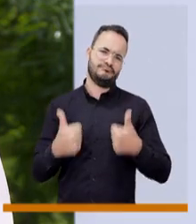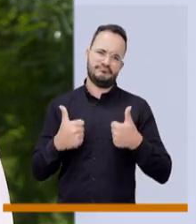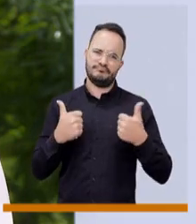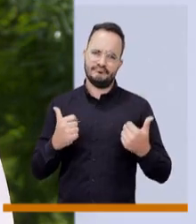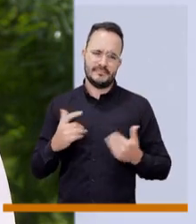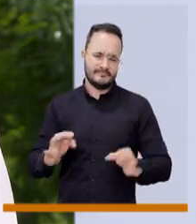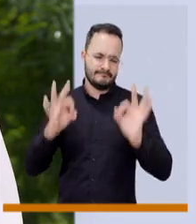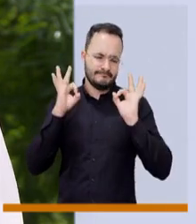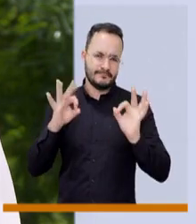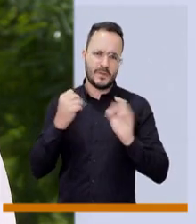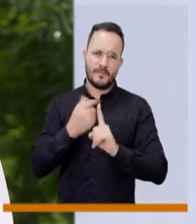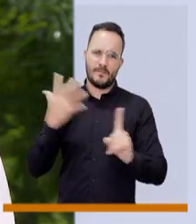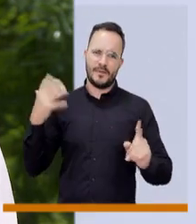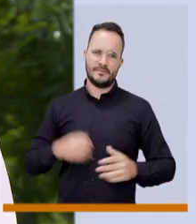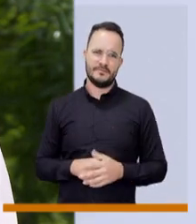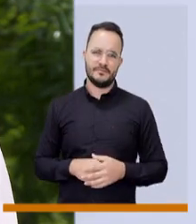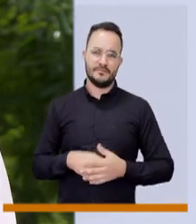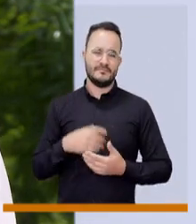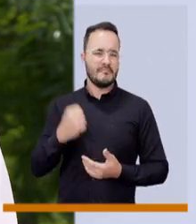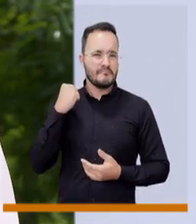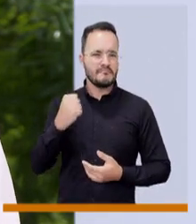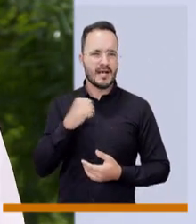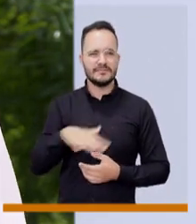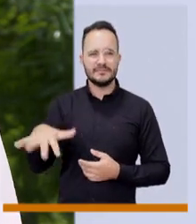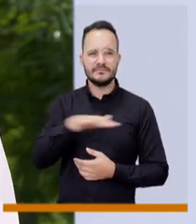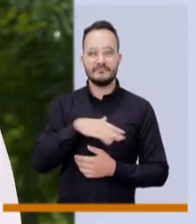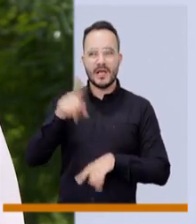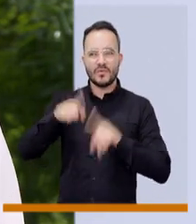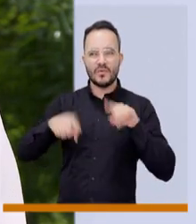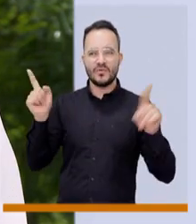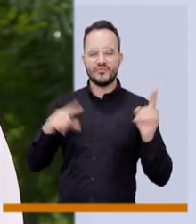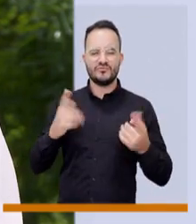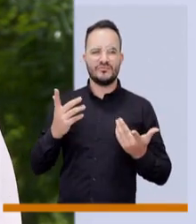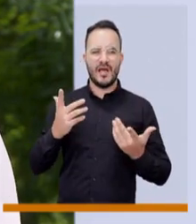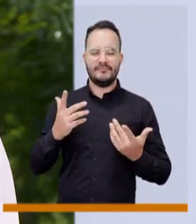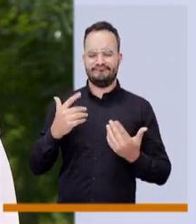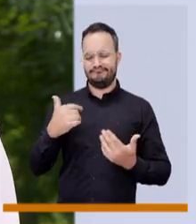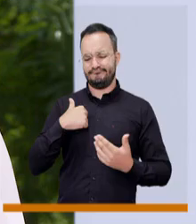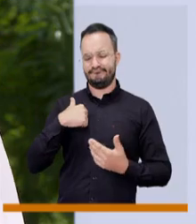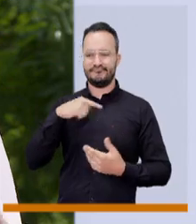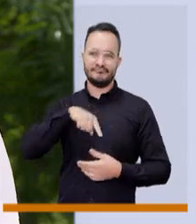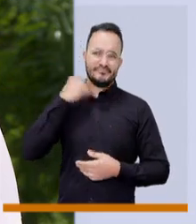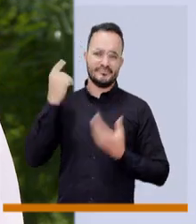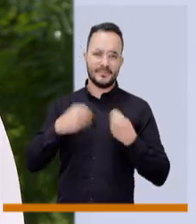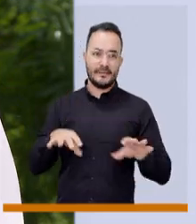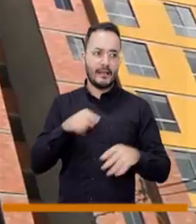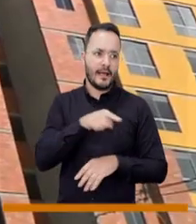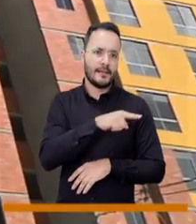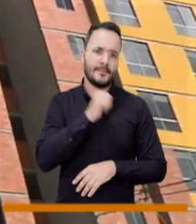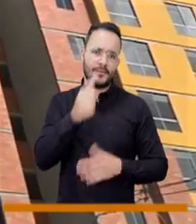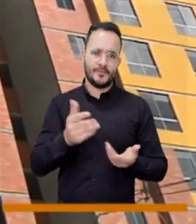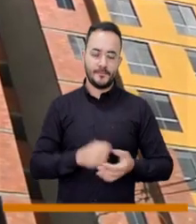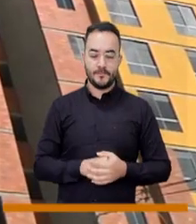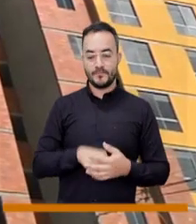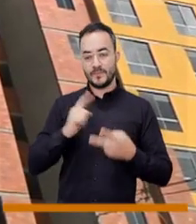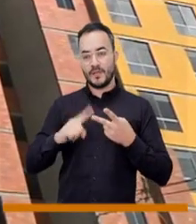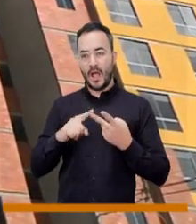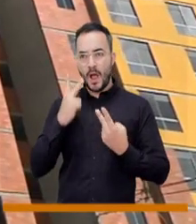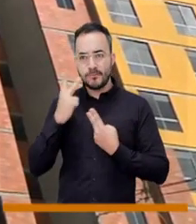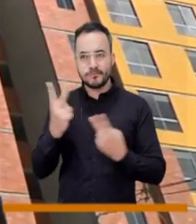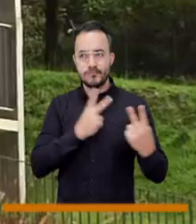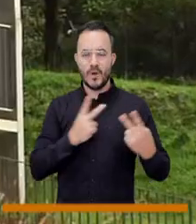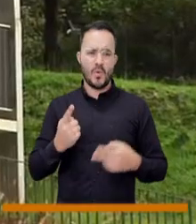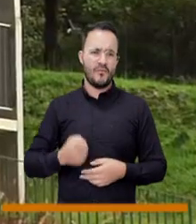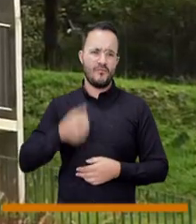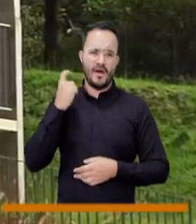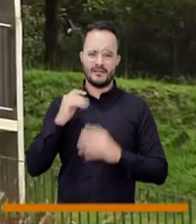de problemas, en particular de las personas que son víctimas de las edificaciones enfermas. Lo otro, creo que el déficit de vivienda en